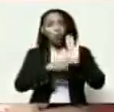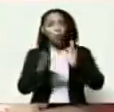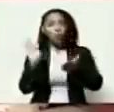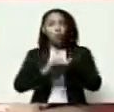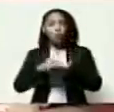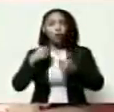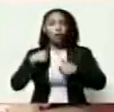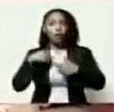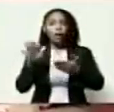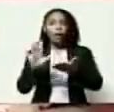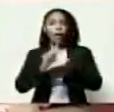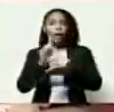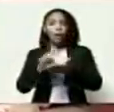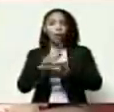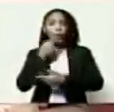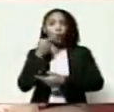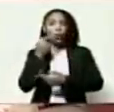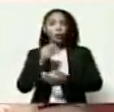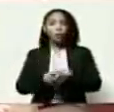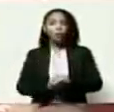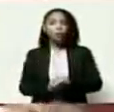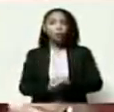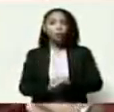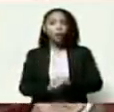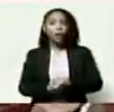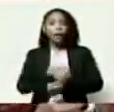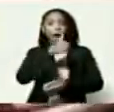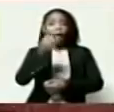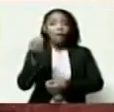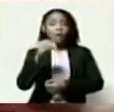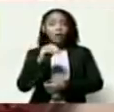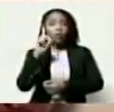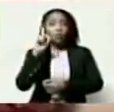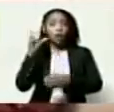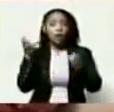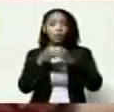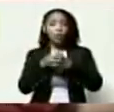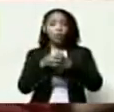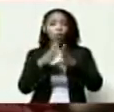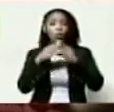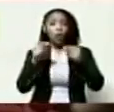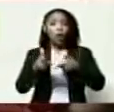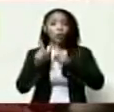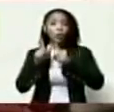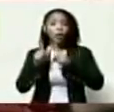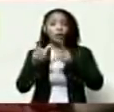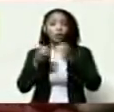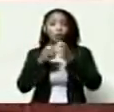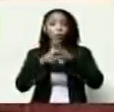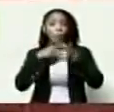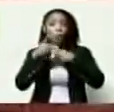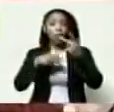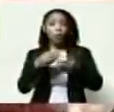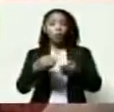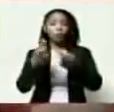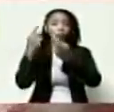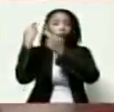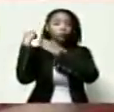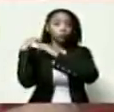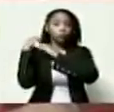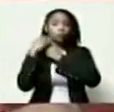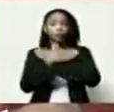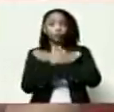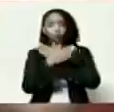acá, cada vez que hay un Congreso, todas las autoridades del partido ponemos los cargos a la orden del